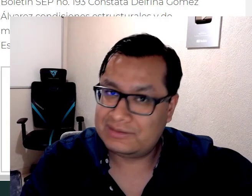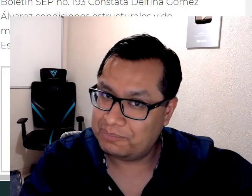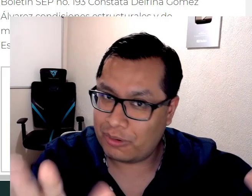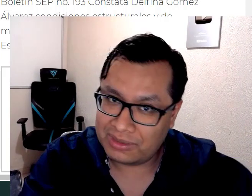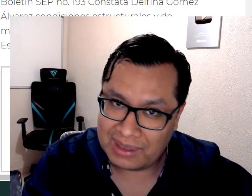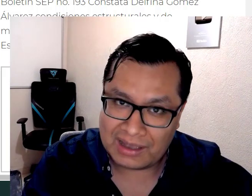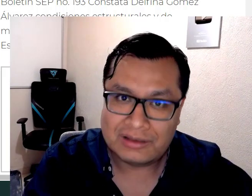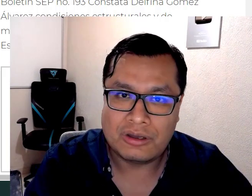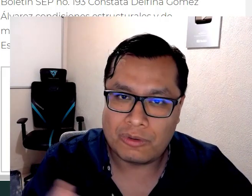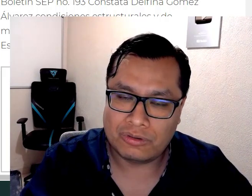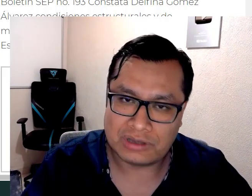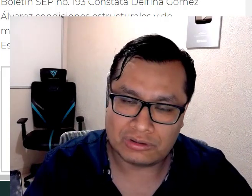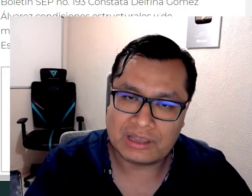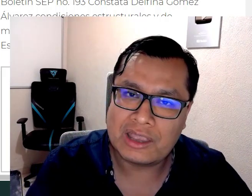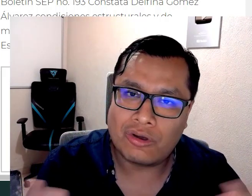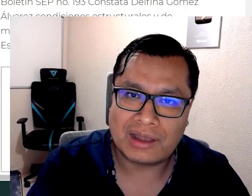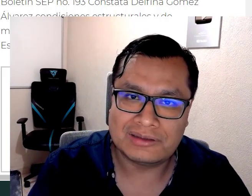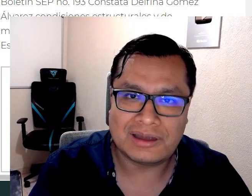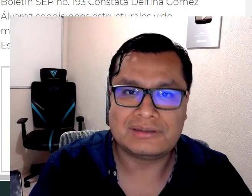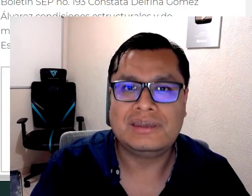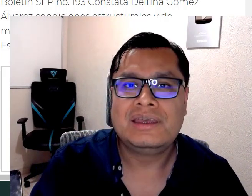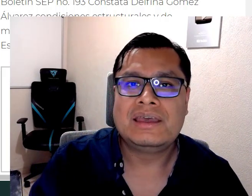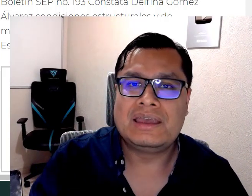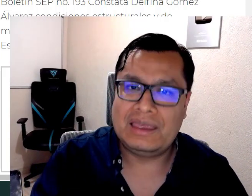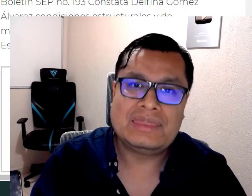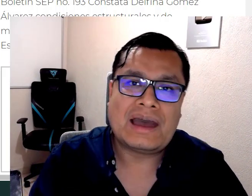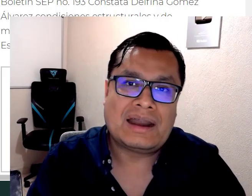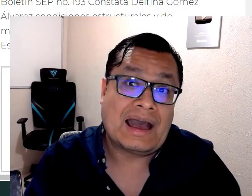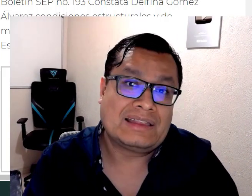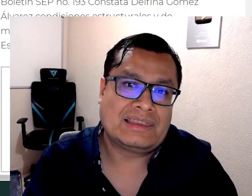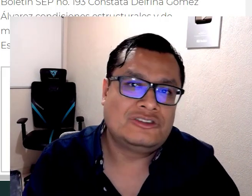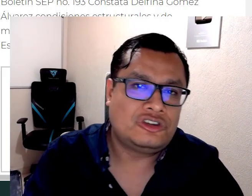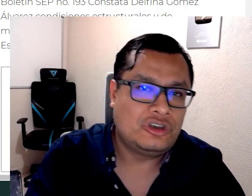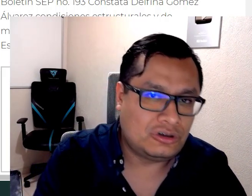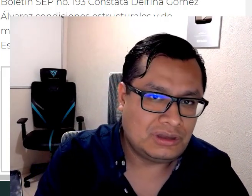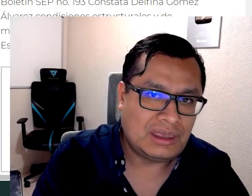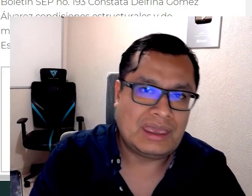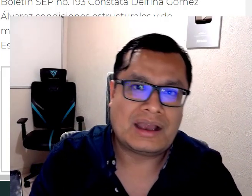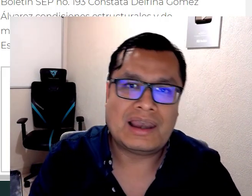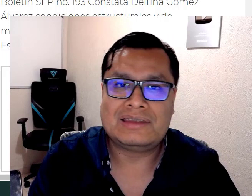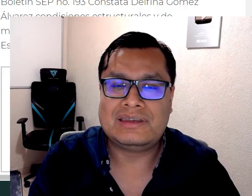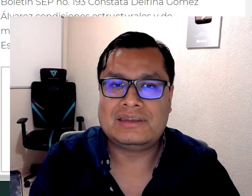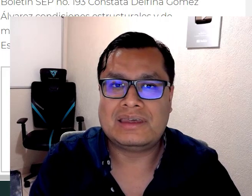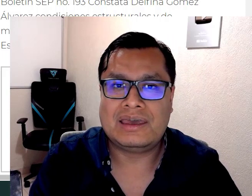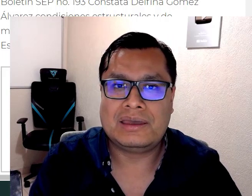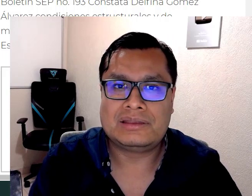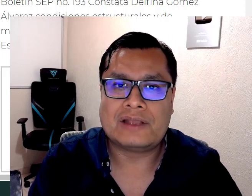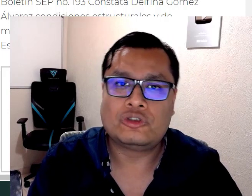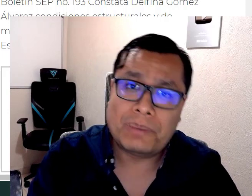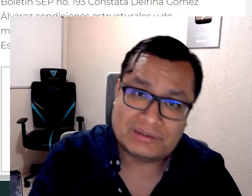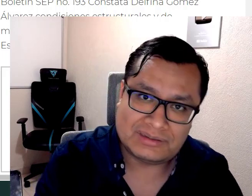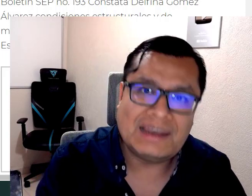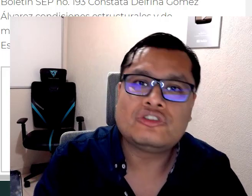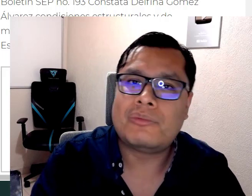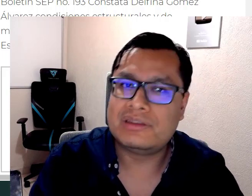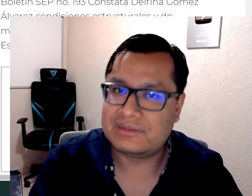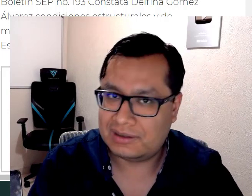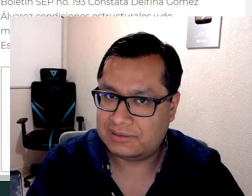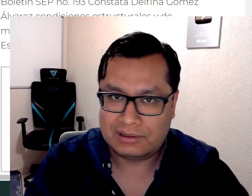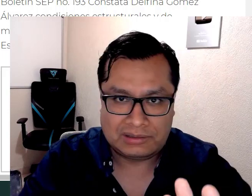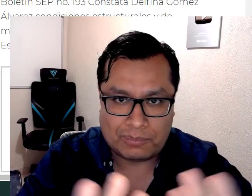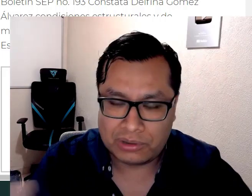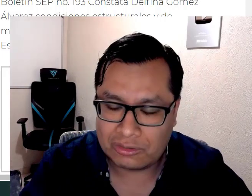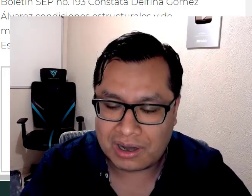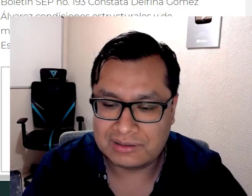que si podían como consejo técnico organizarse y dar atención en clases tanto presenciales como a